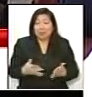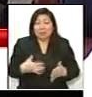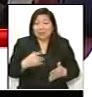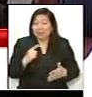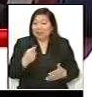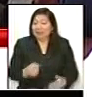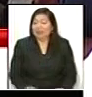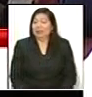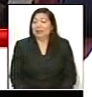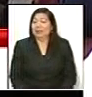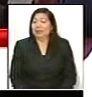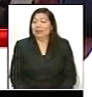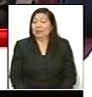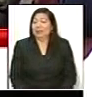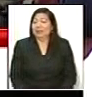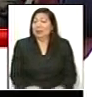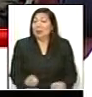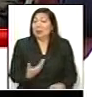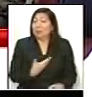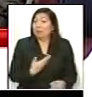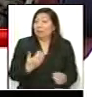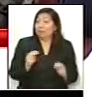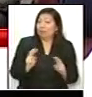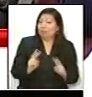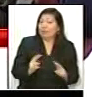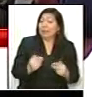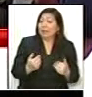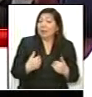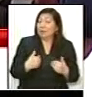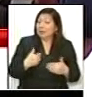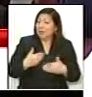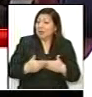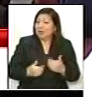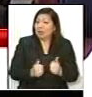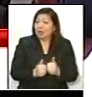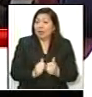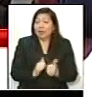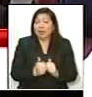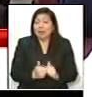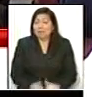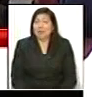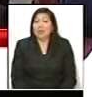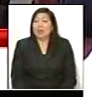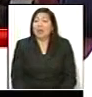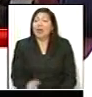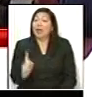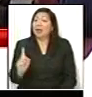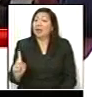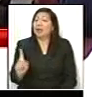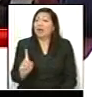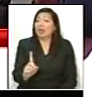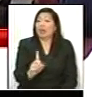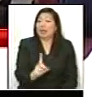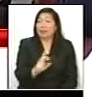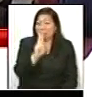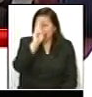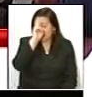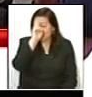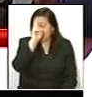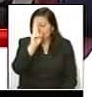porque no puede ser que lleguemos a un extremo y decir que como el presidente nos está viendo, tenemos que avanzar con las reformas. Cada cosa tiene su sitio y el